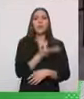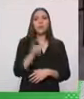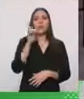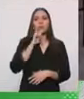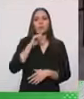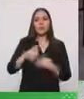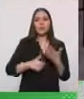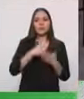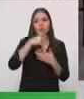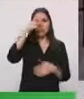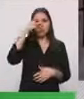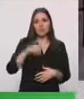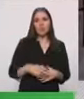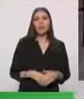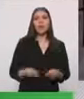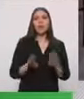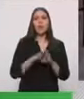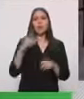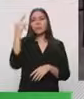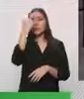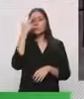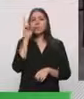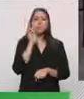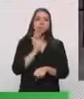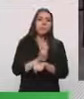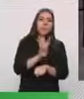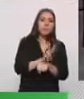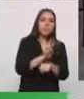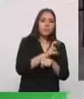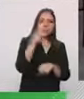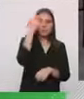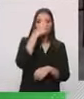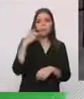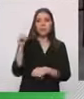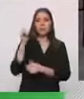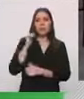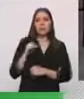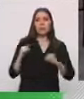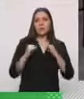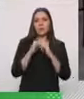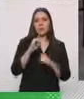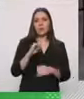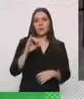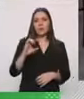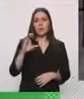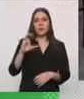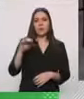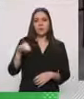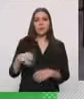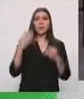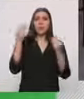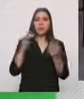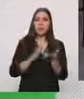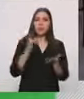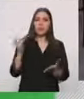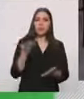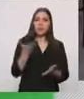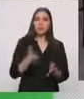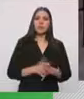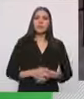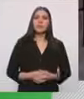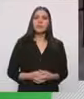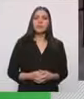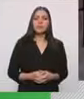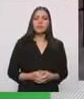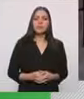la Ciudad de México y bueno, cómo vigila, cómo regula desde sus atribuciones el Instituto Electoral de la capital del país. Muchísimas gracias, Mauricio.